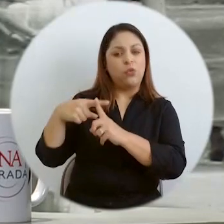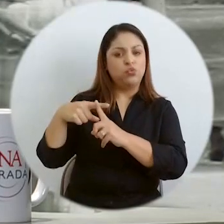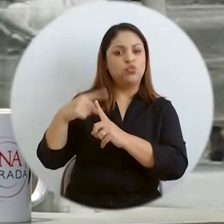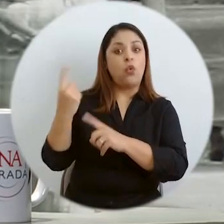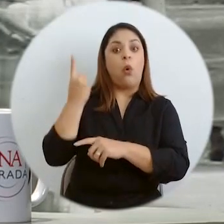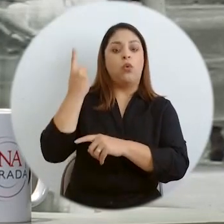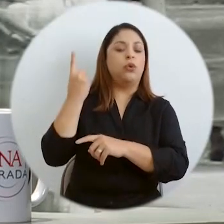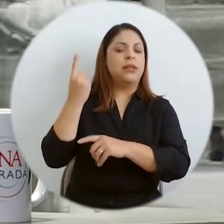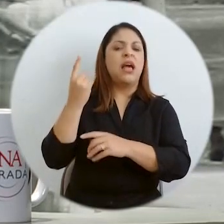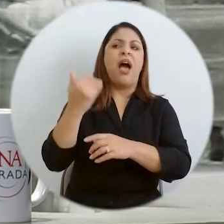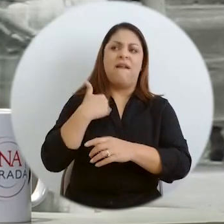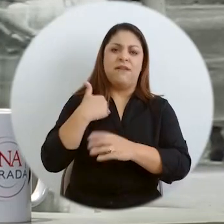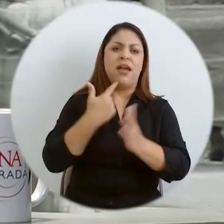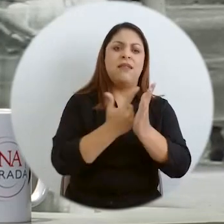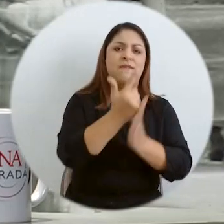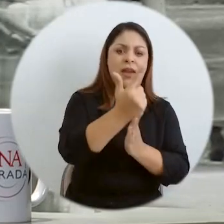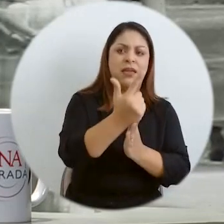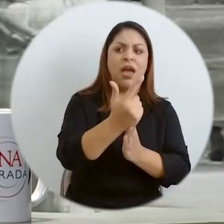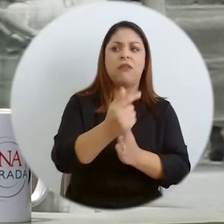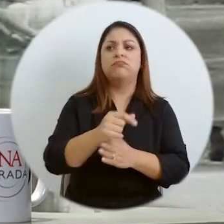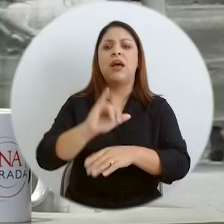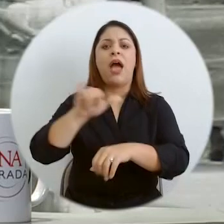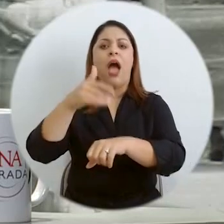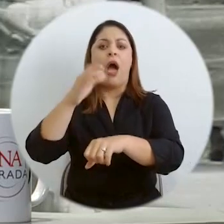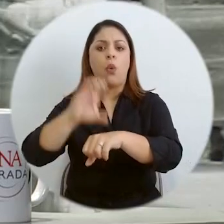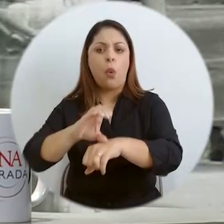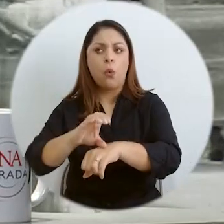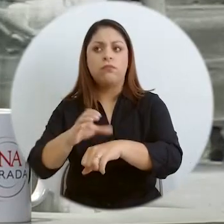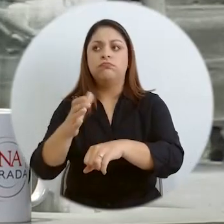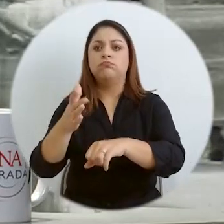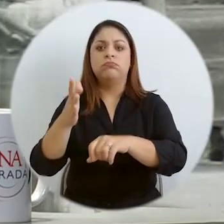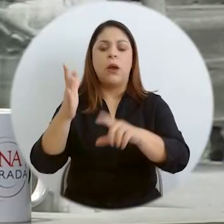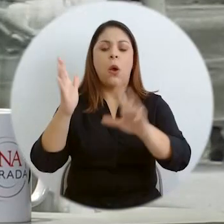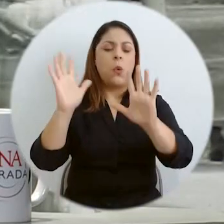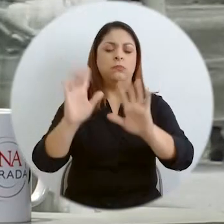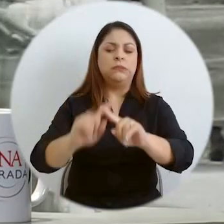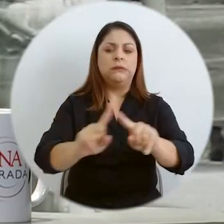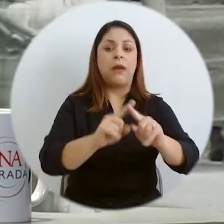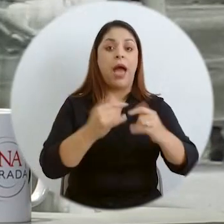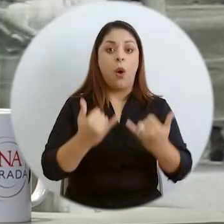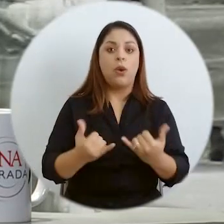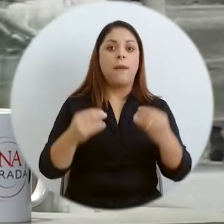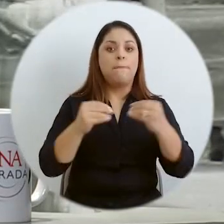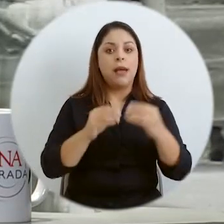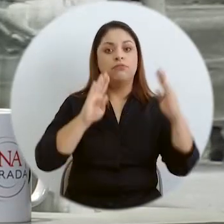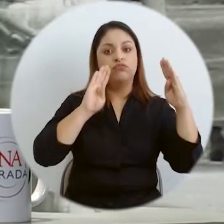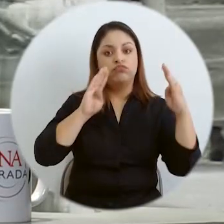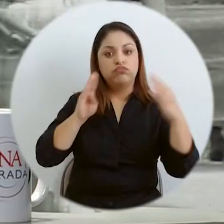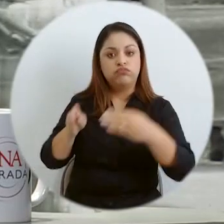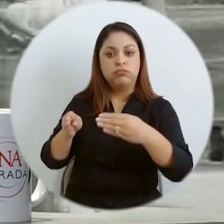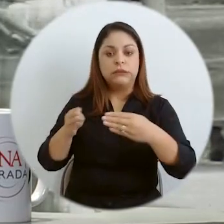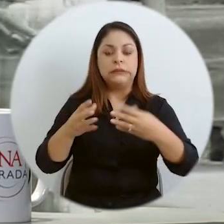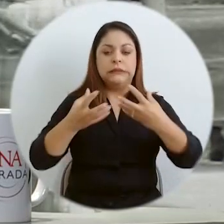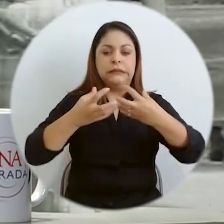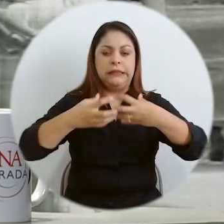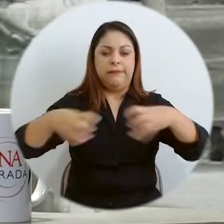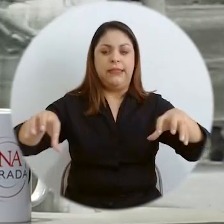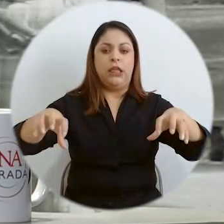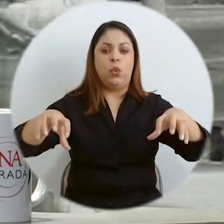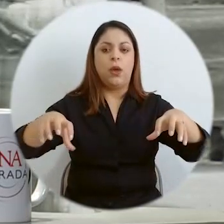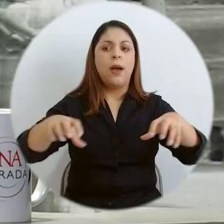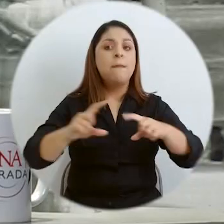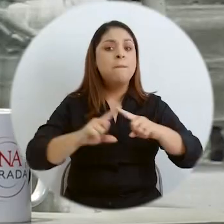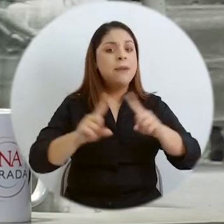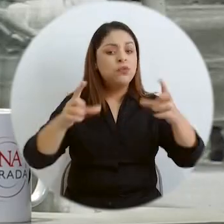¿verdad?, bajo un mismo efecto de la playa, pero ahorita está mucho más dividido. Y un punto importante es que no está tan